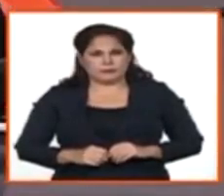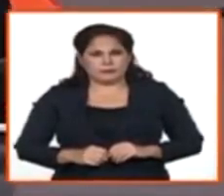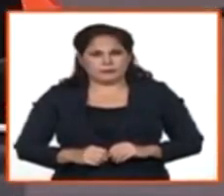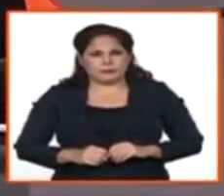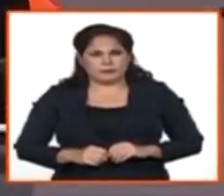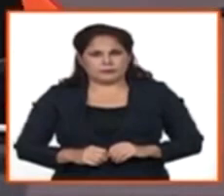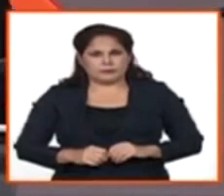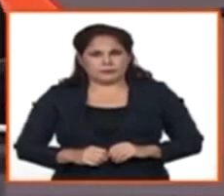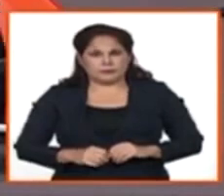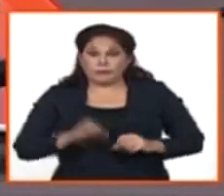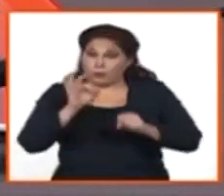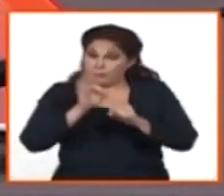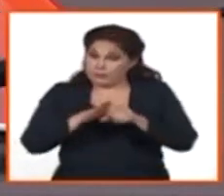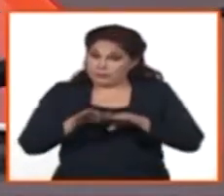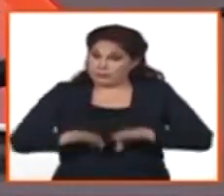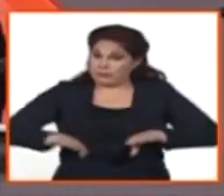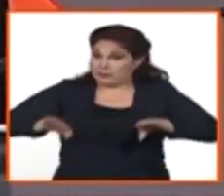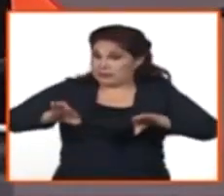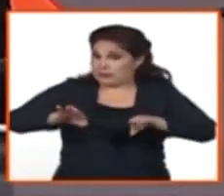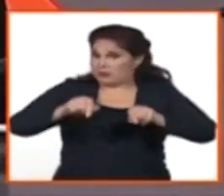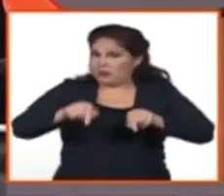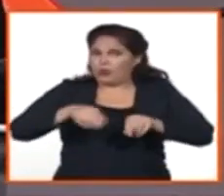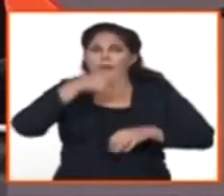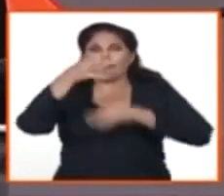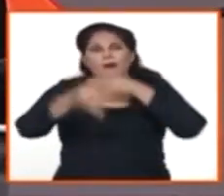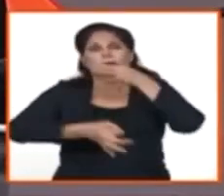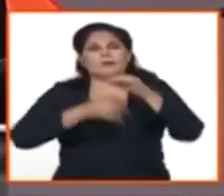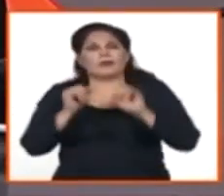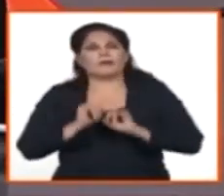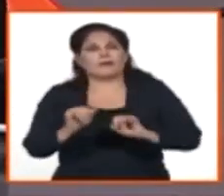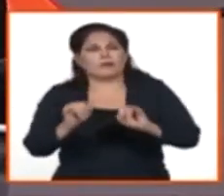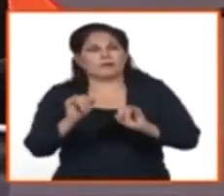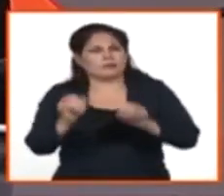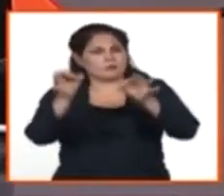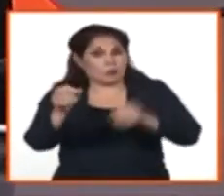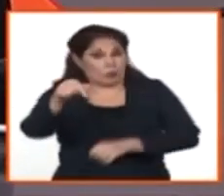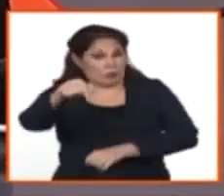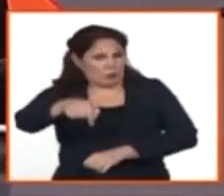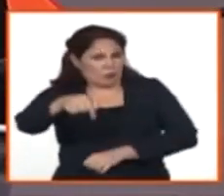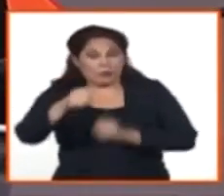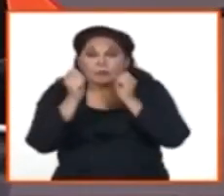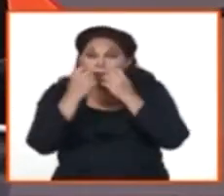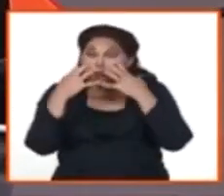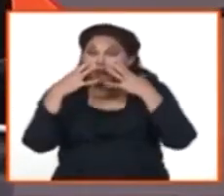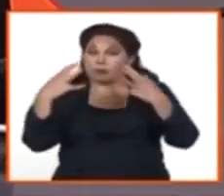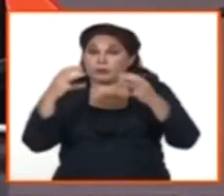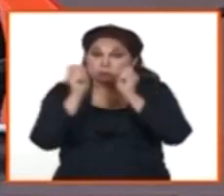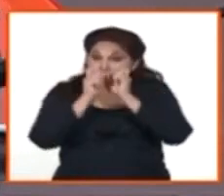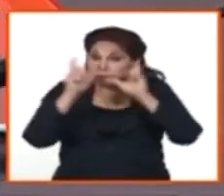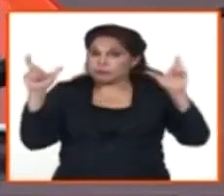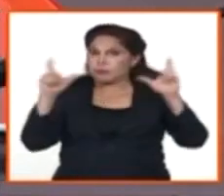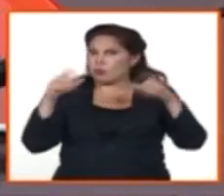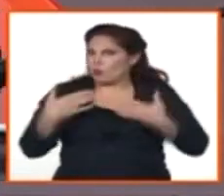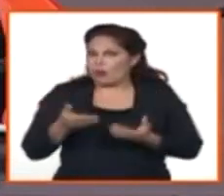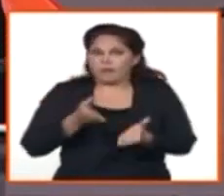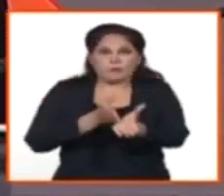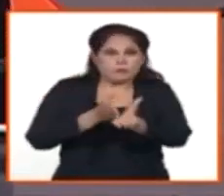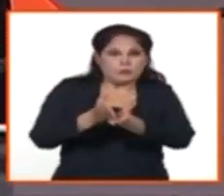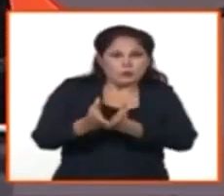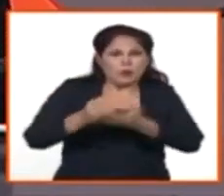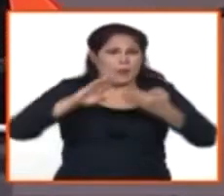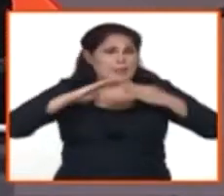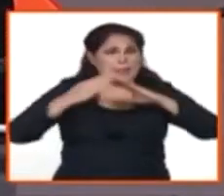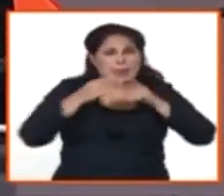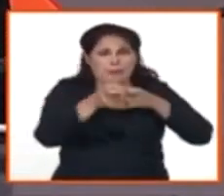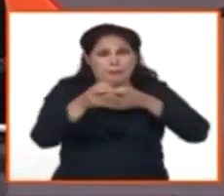Antes de entrar en el interesante tema de esta tarde, vamos, como es habitual, a nuestra sección La Noticia del Día. Han continuado los combates